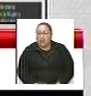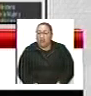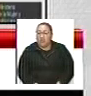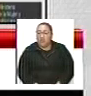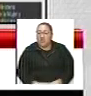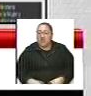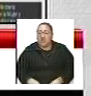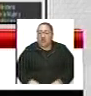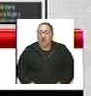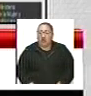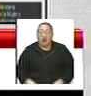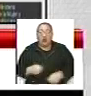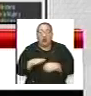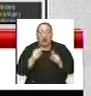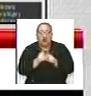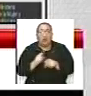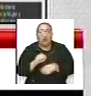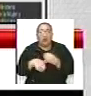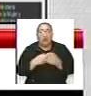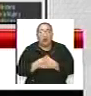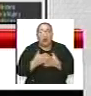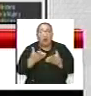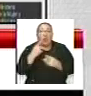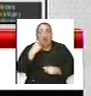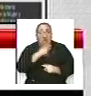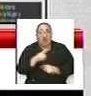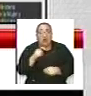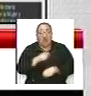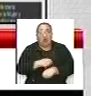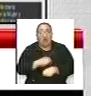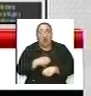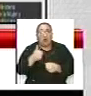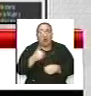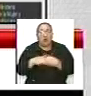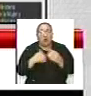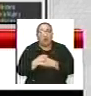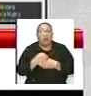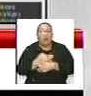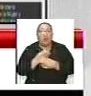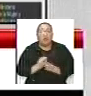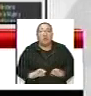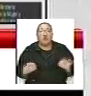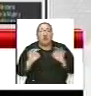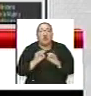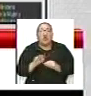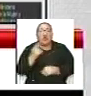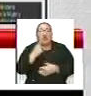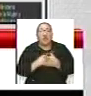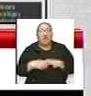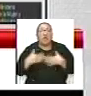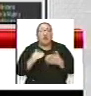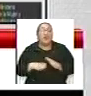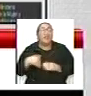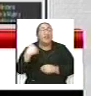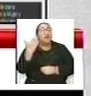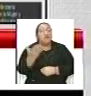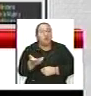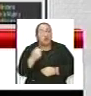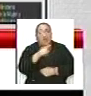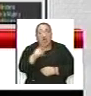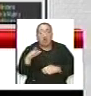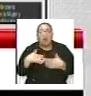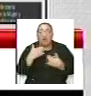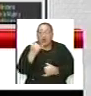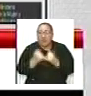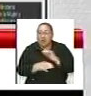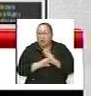innovadoras estrategias que nos permiten llegar a ellos en horas adecuadas, con estrategias adecuadas para que después ellos puedan